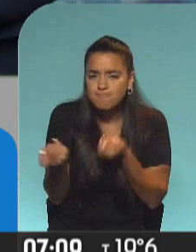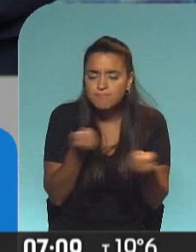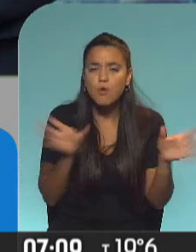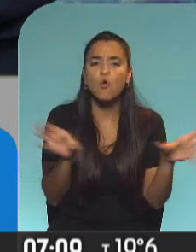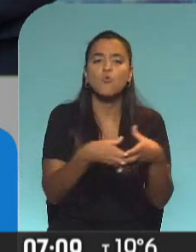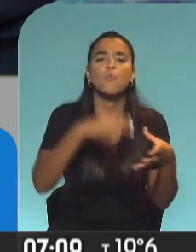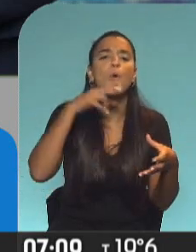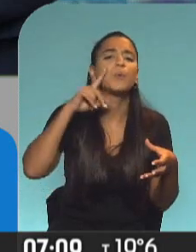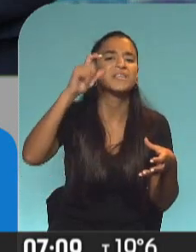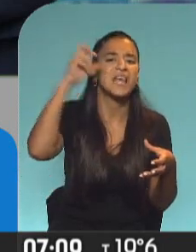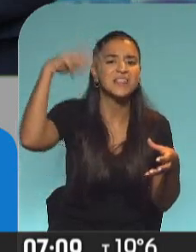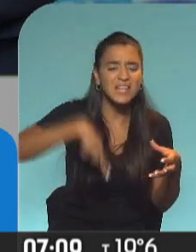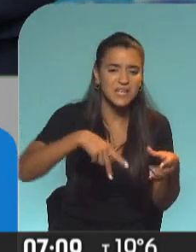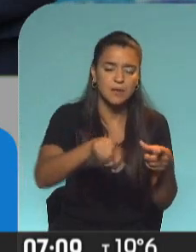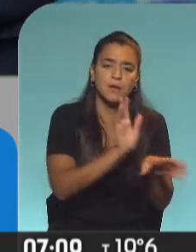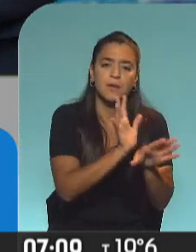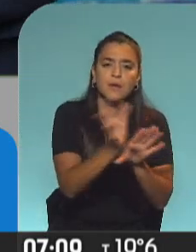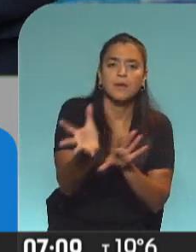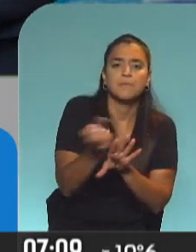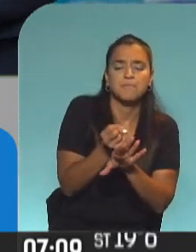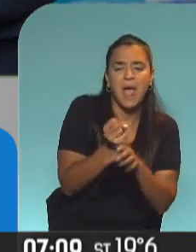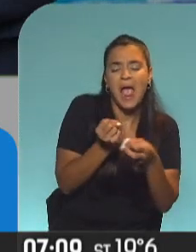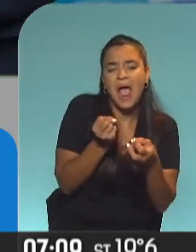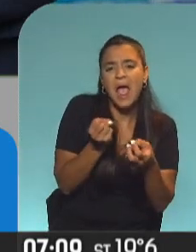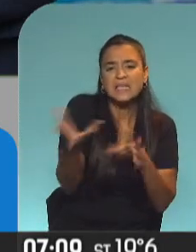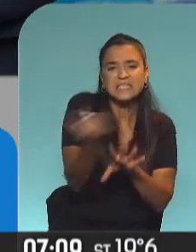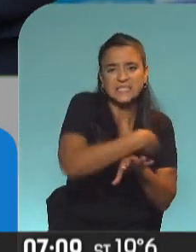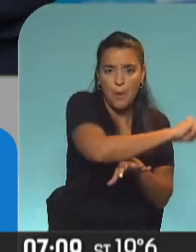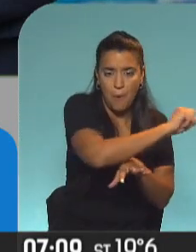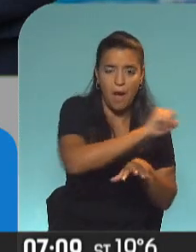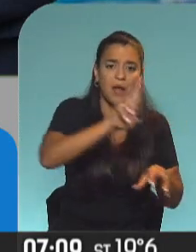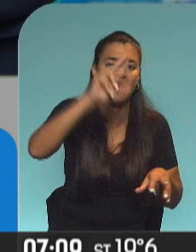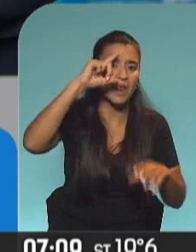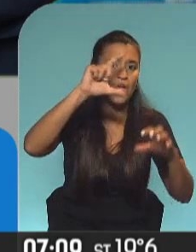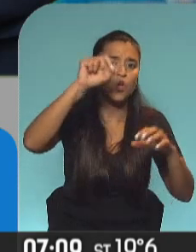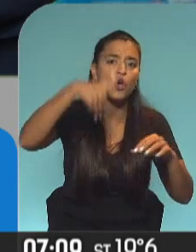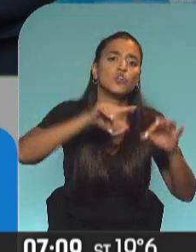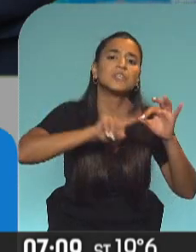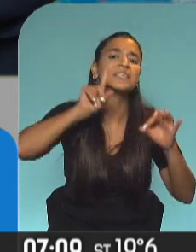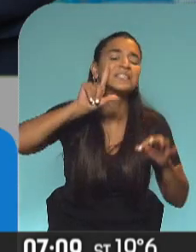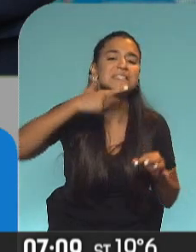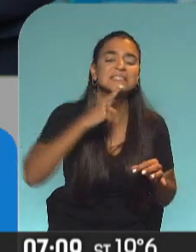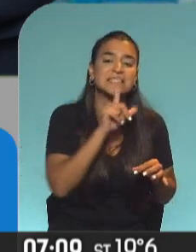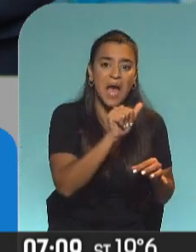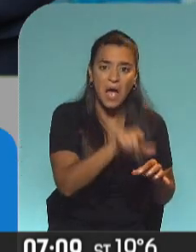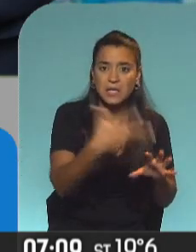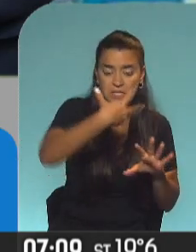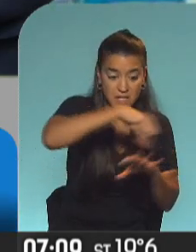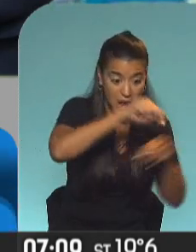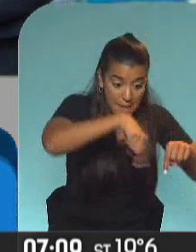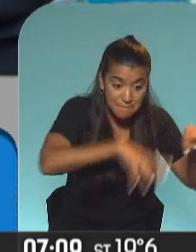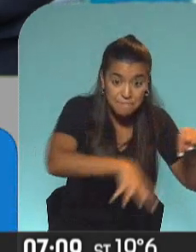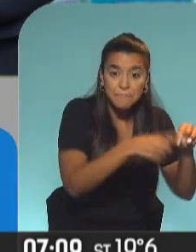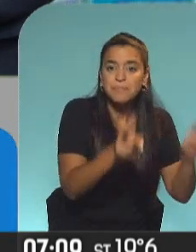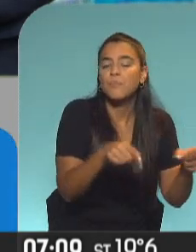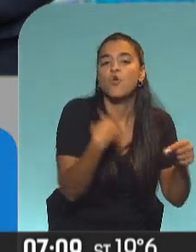grupo Vicentín para chuparse la causa, llevarse la causa a Reconquista y estando en Reconquista